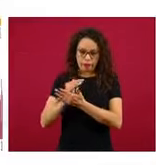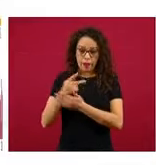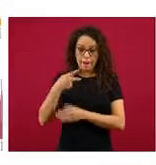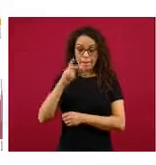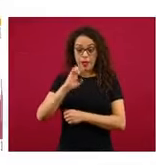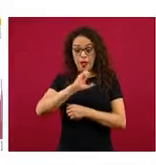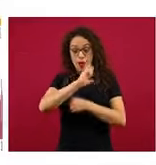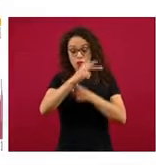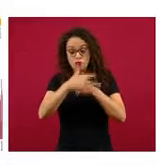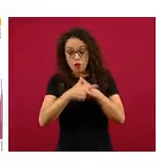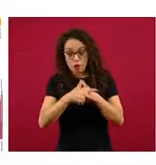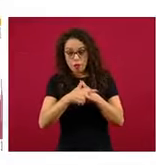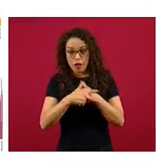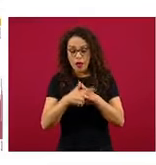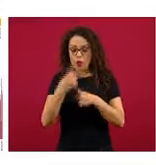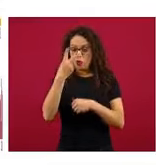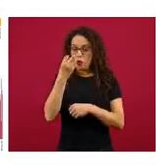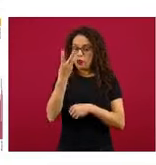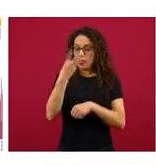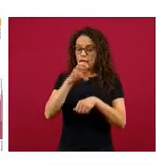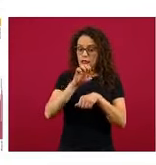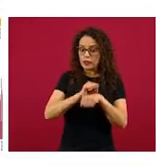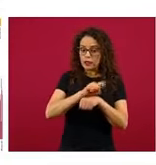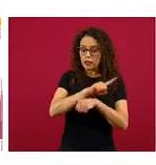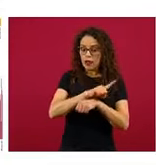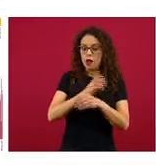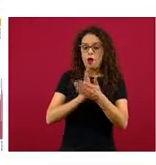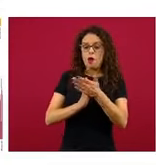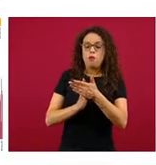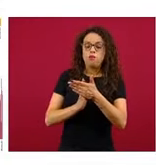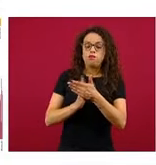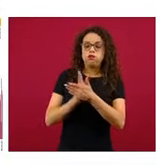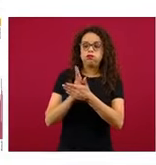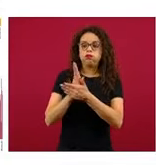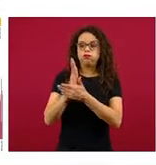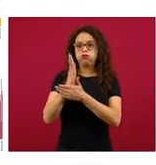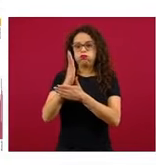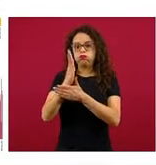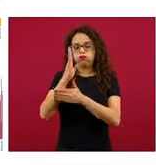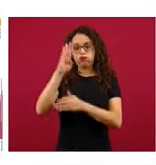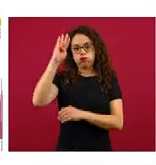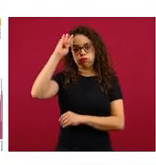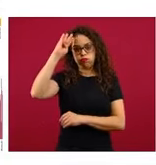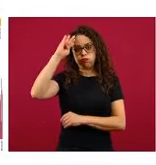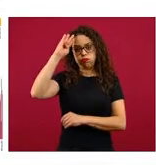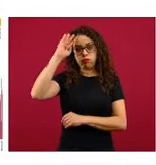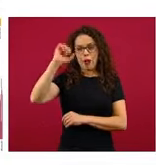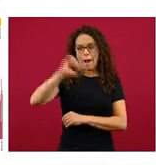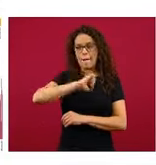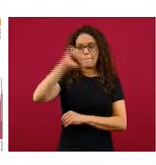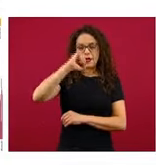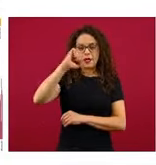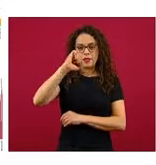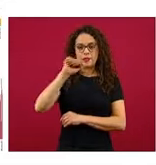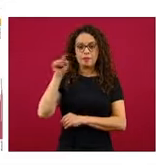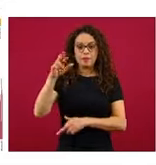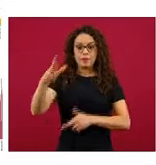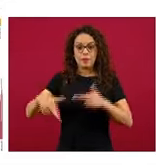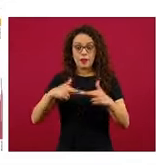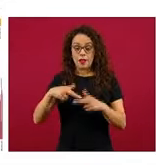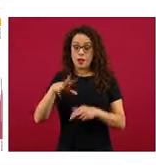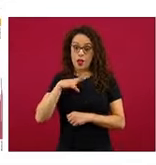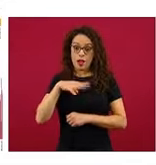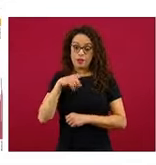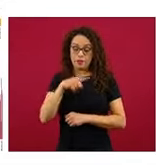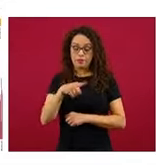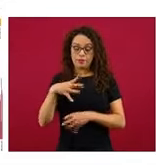que básicamente hace 2-3 semanas llegó a ese gran acme o pico que como región tuvieron, y que